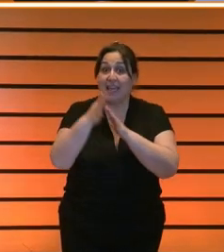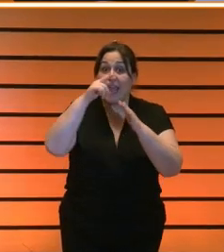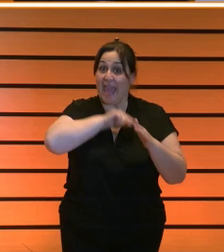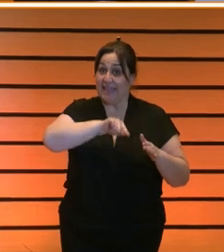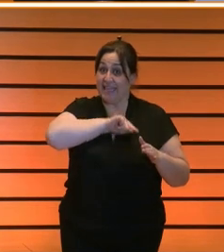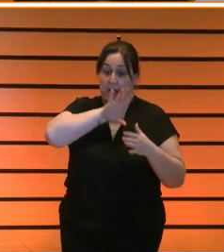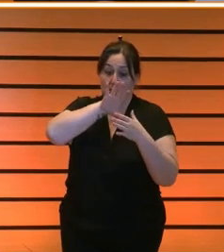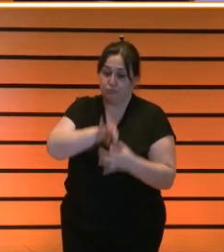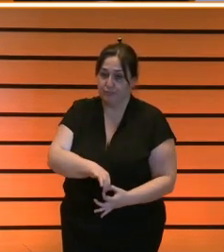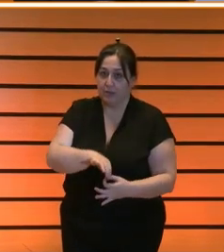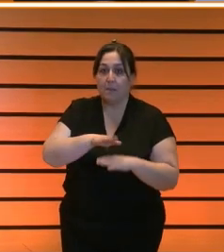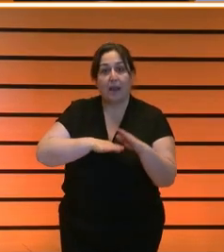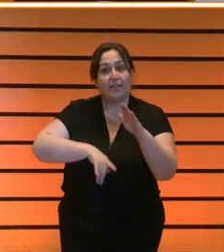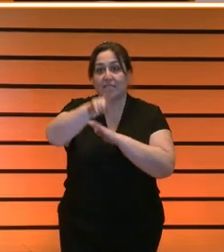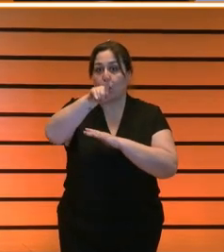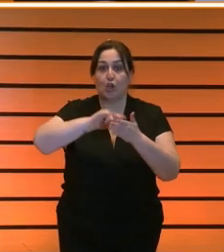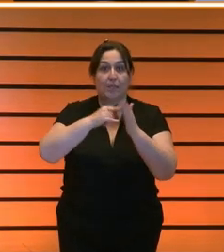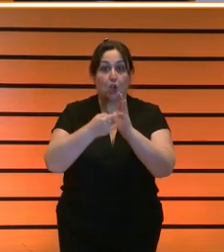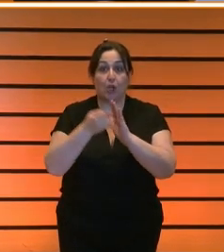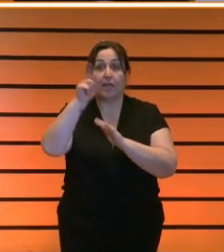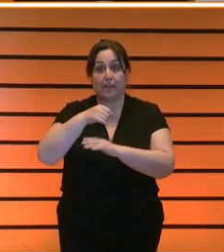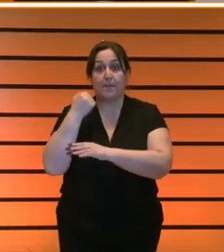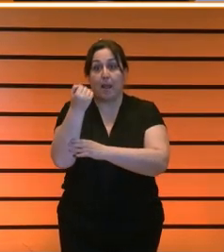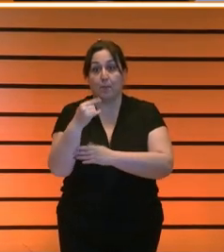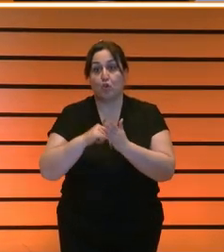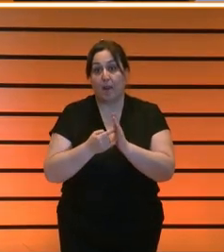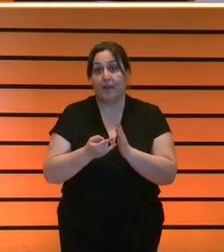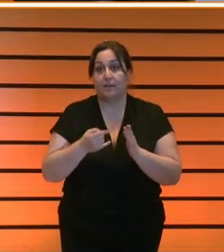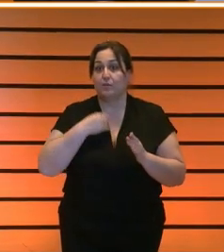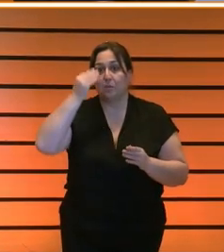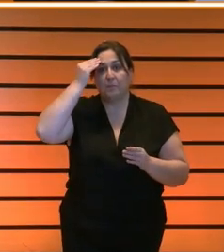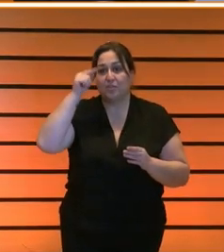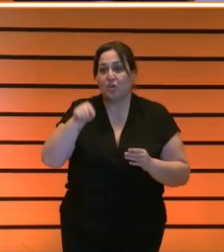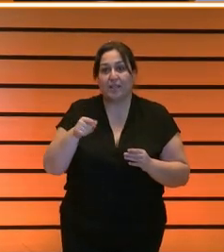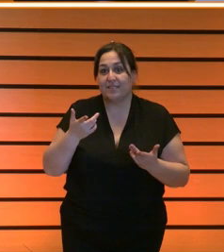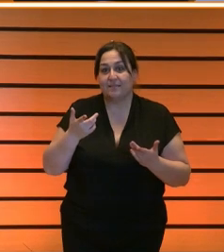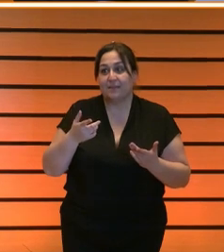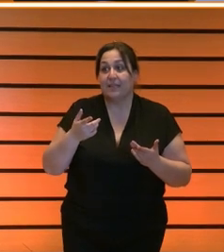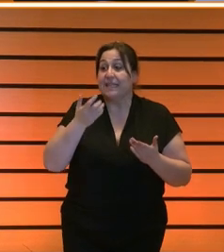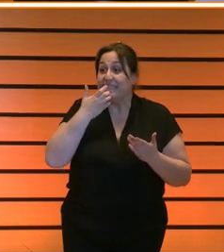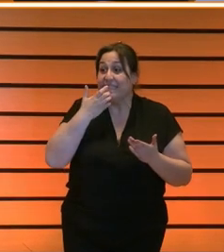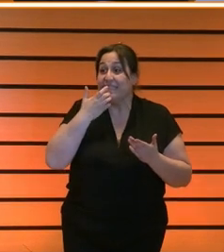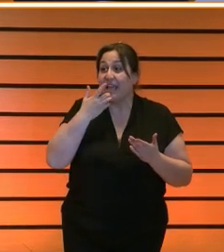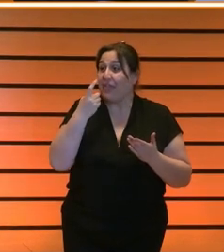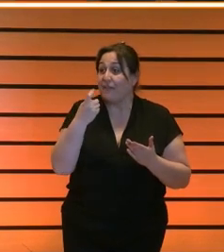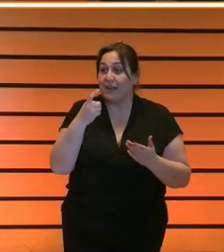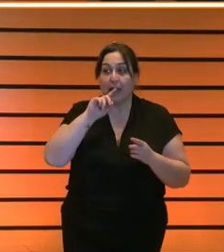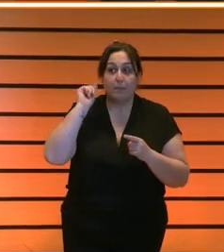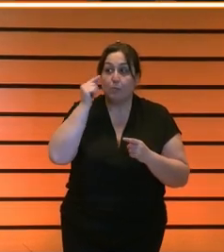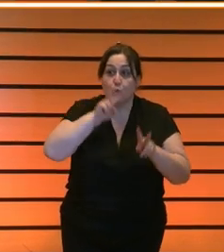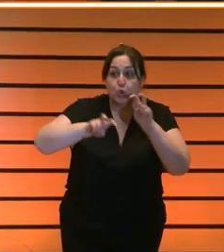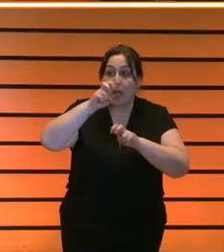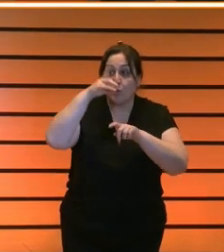de la tecnología como de los planes de apoyo Yo creo que esa es si hay que encontrar una orientación